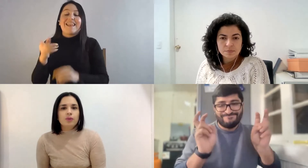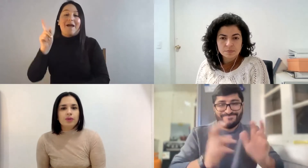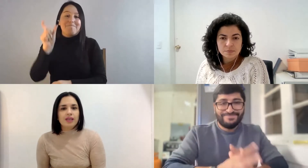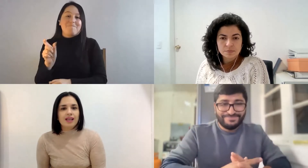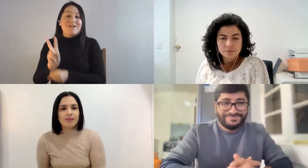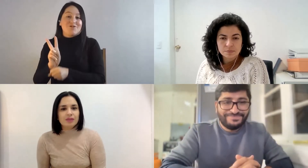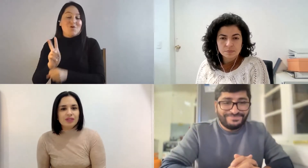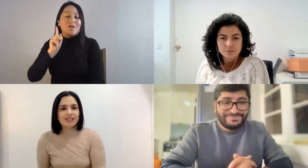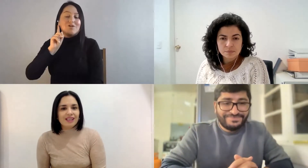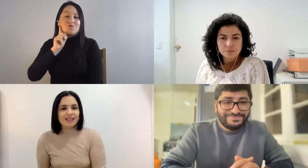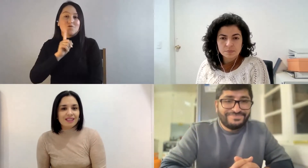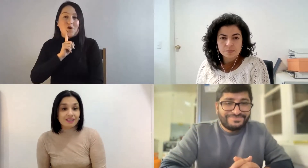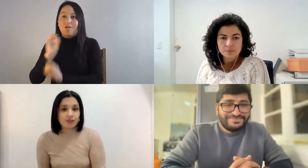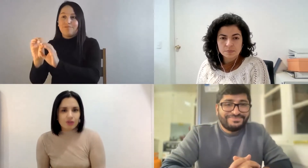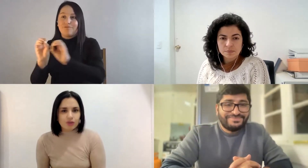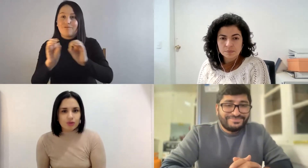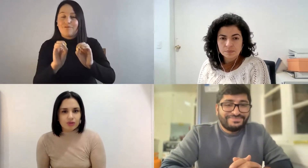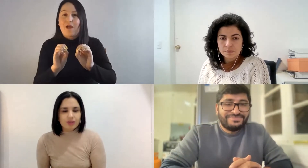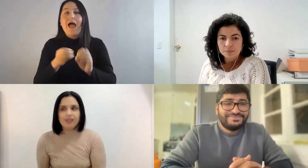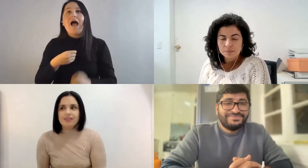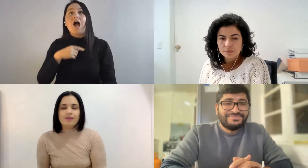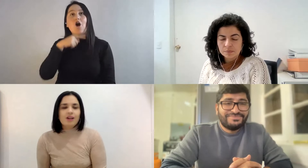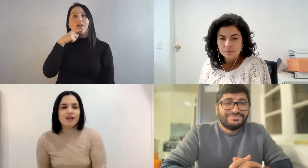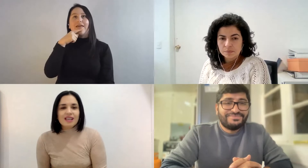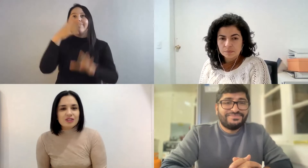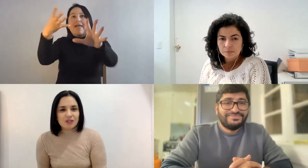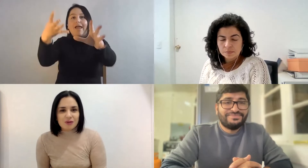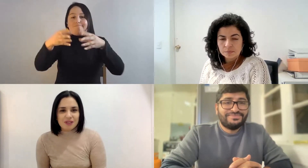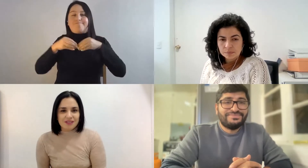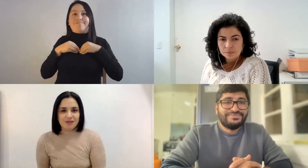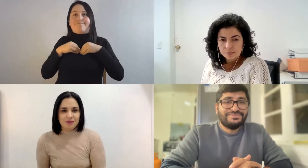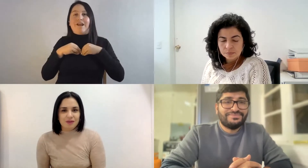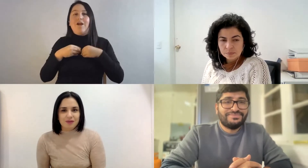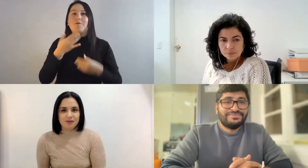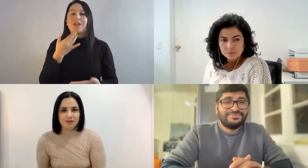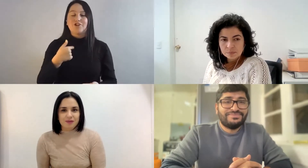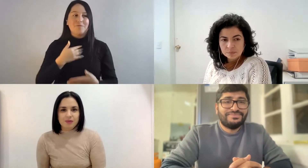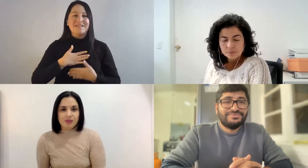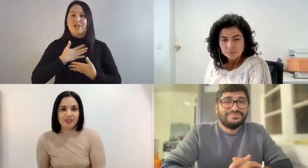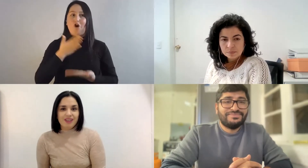mejor forma porque la persona que está haciendo este curso se ve la obligación de comunicarse con el profesor,